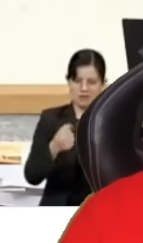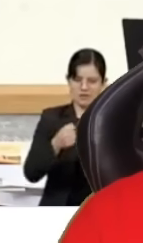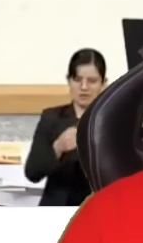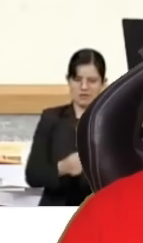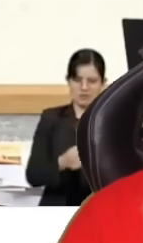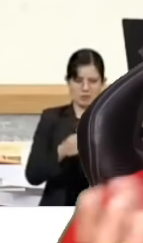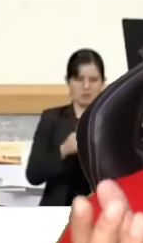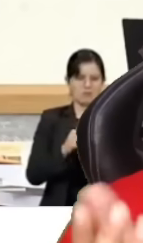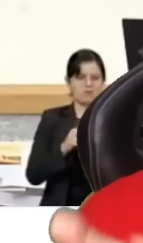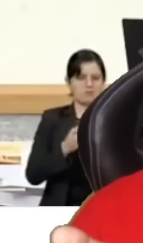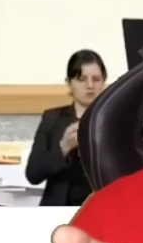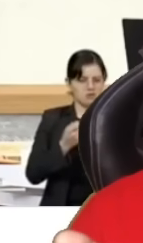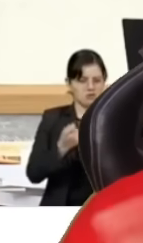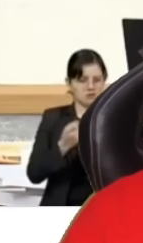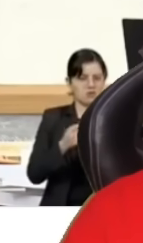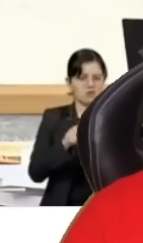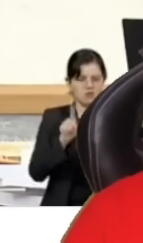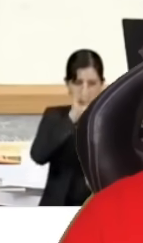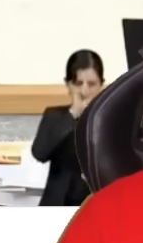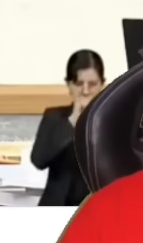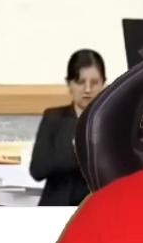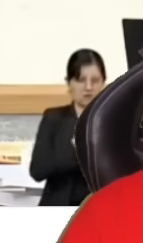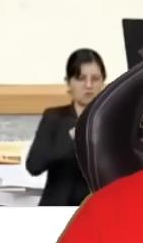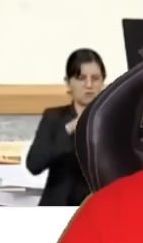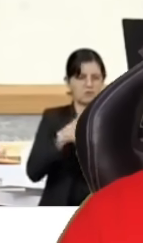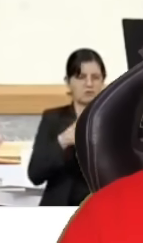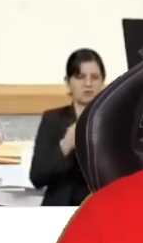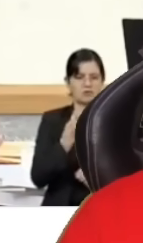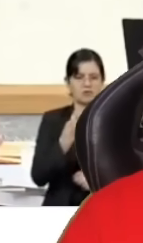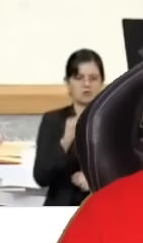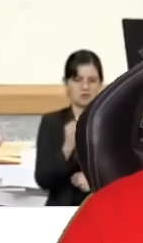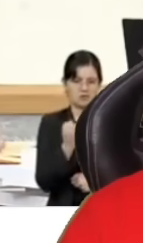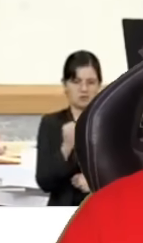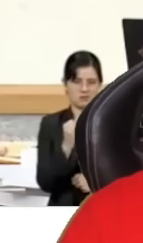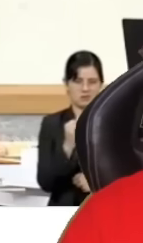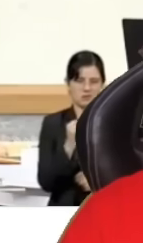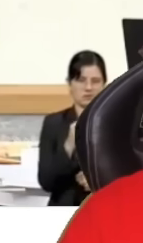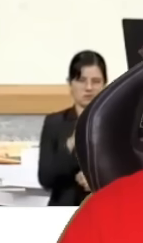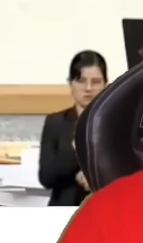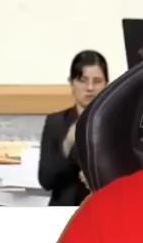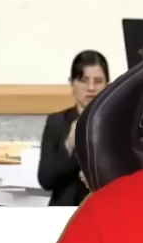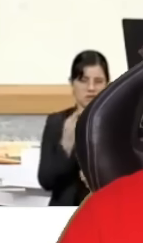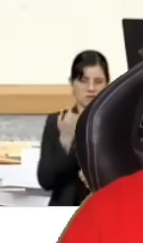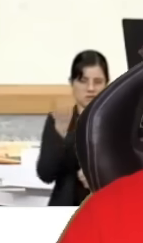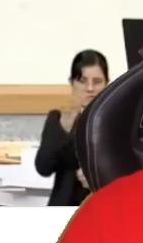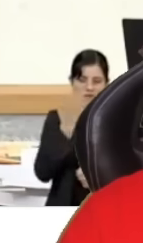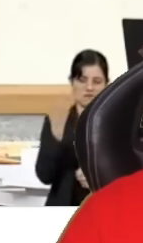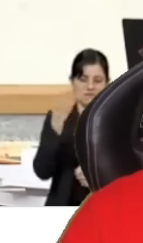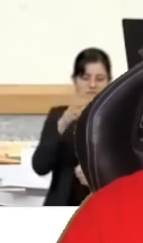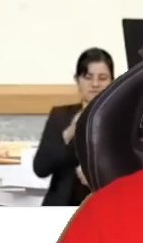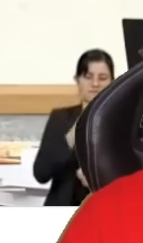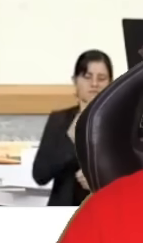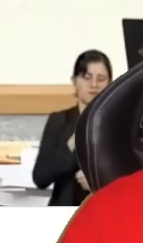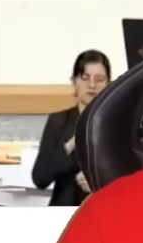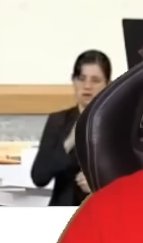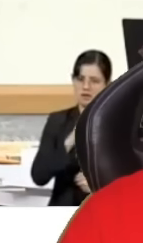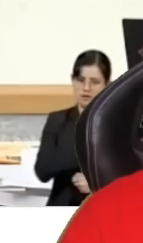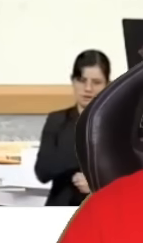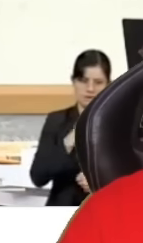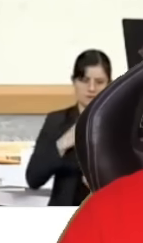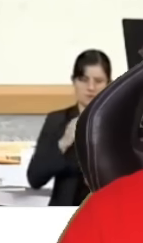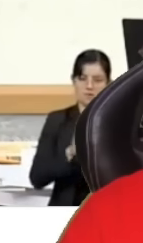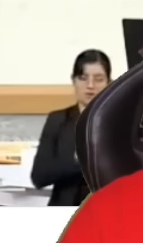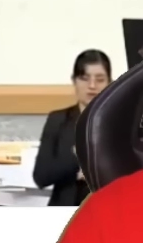certeza la credibilidad el próximo 2 de junio sin sentido porque aún no ha sido